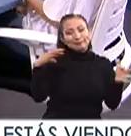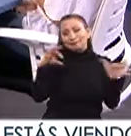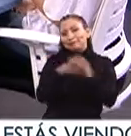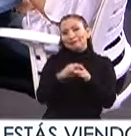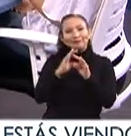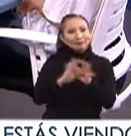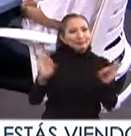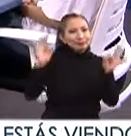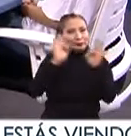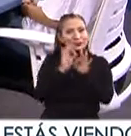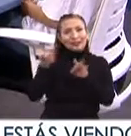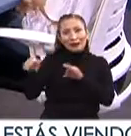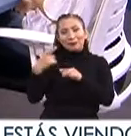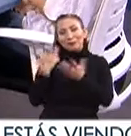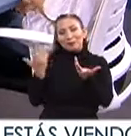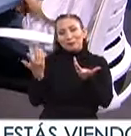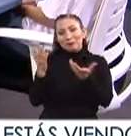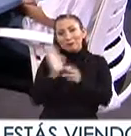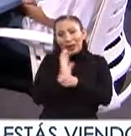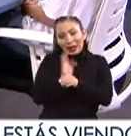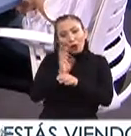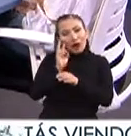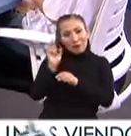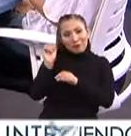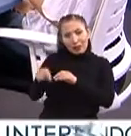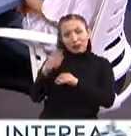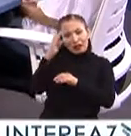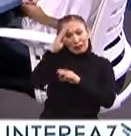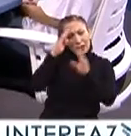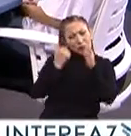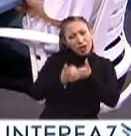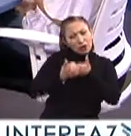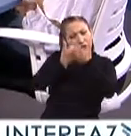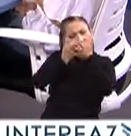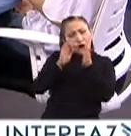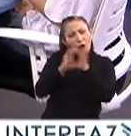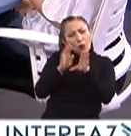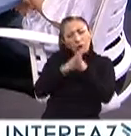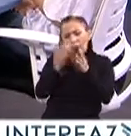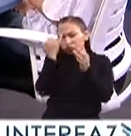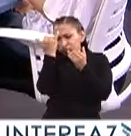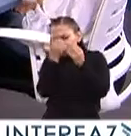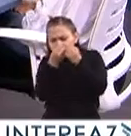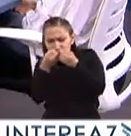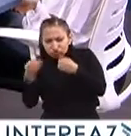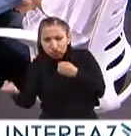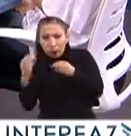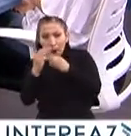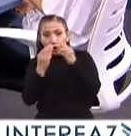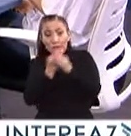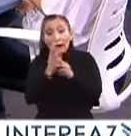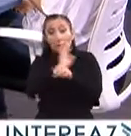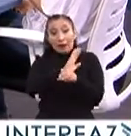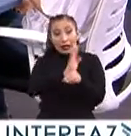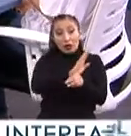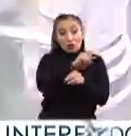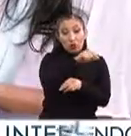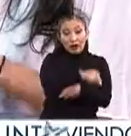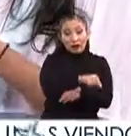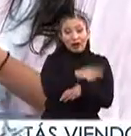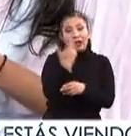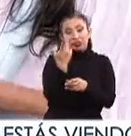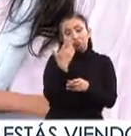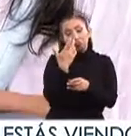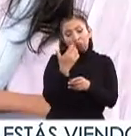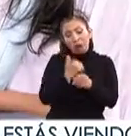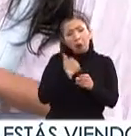componente fundamental que nos alimenta, que nos hace pensar en cómo construimos este mundo, y pues la película un poco pues fue